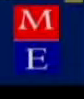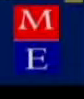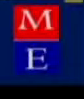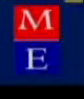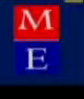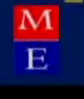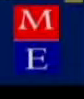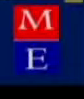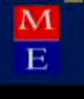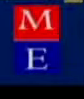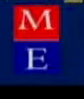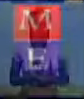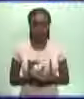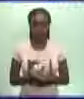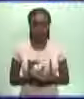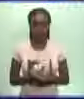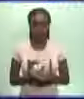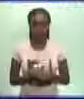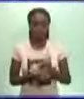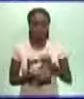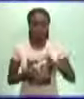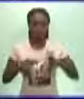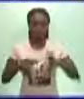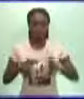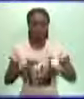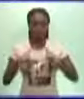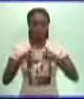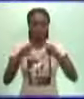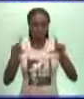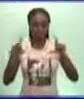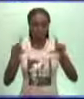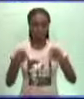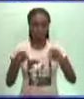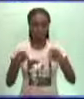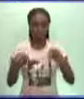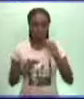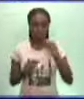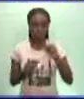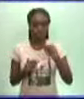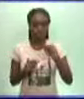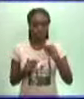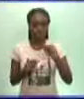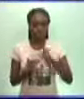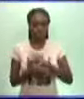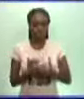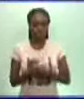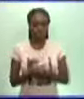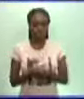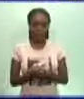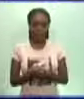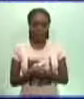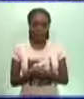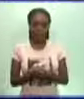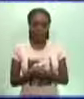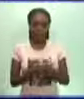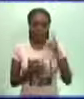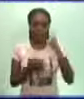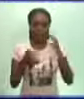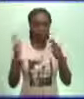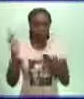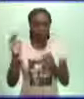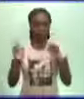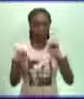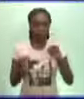Te presento el texto nuevamente donde hemos subrayado los pronombres que aparecen. Ahí podrán comprobar si